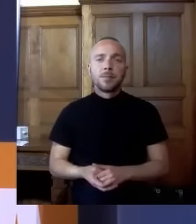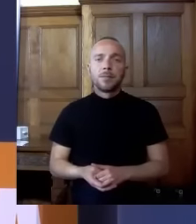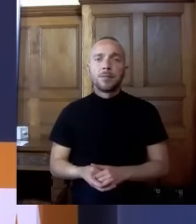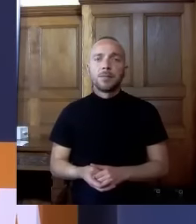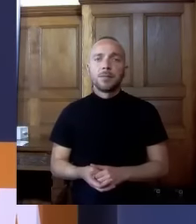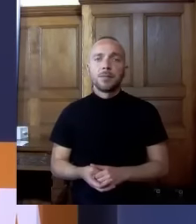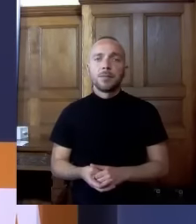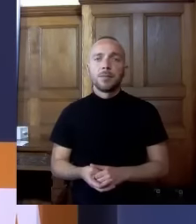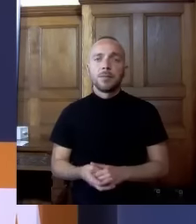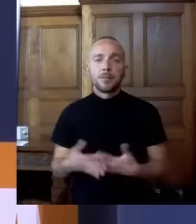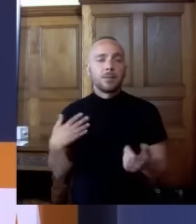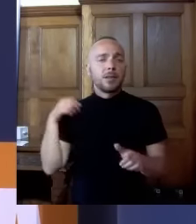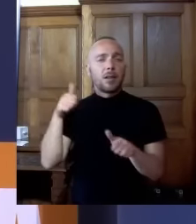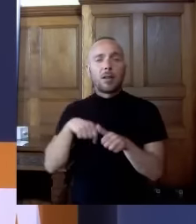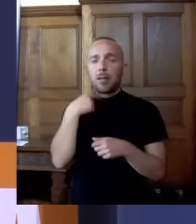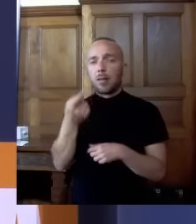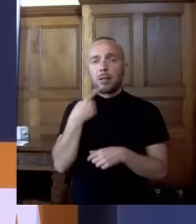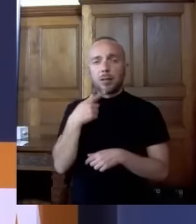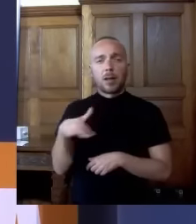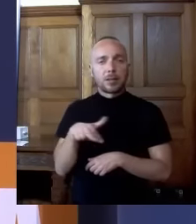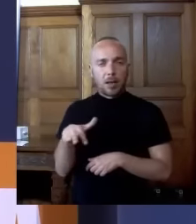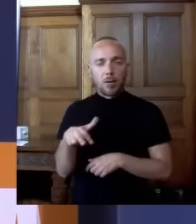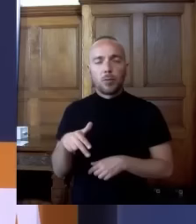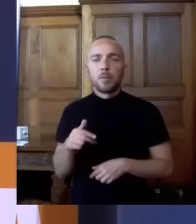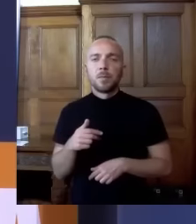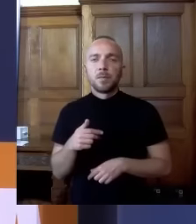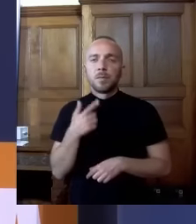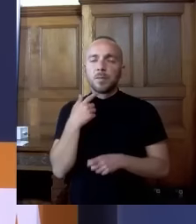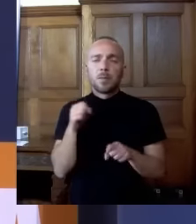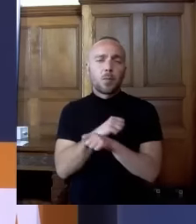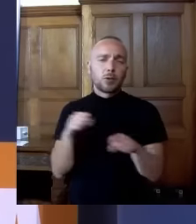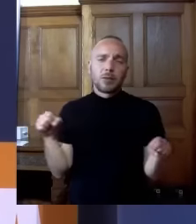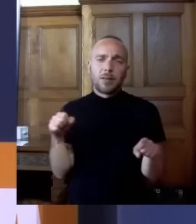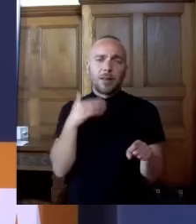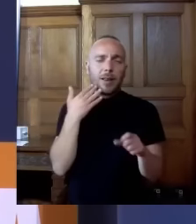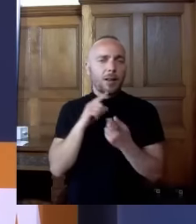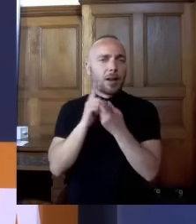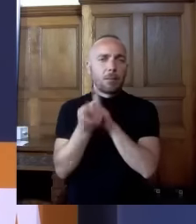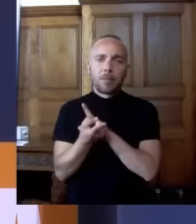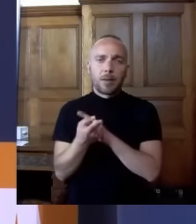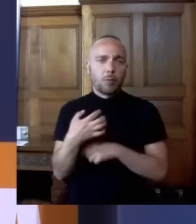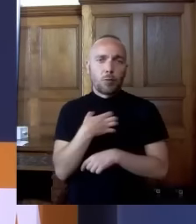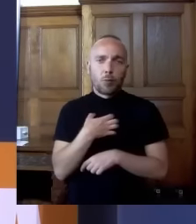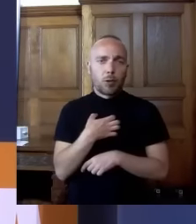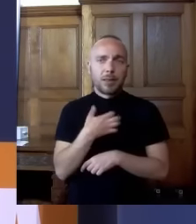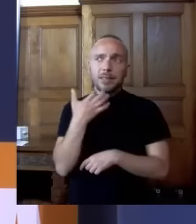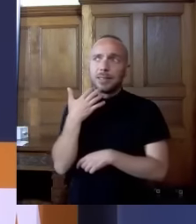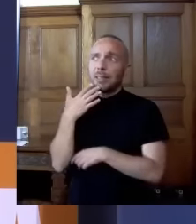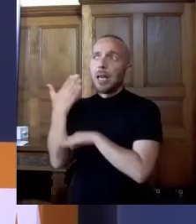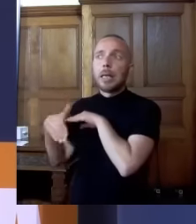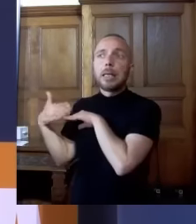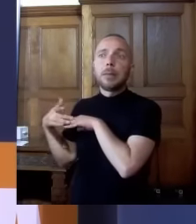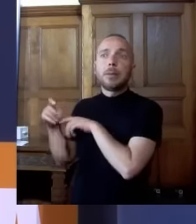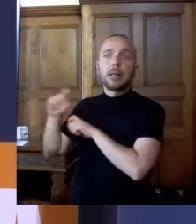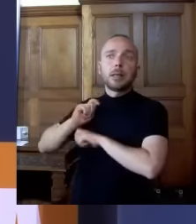energe lo venimos diend es que laón que es imposible nada asos los límites